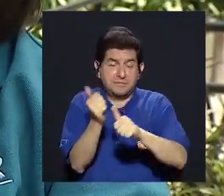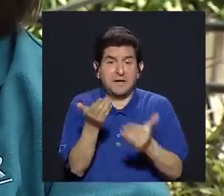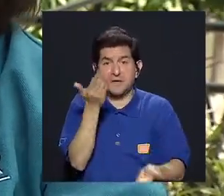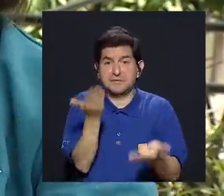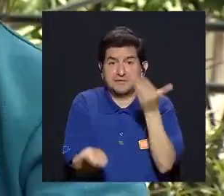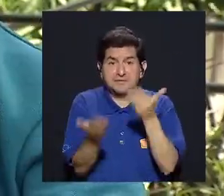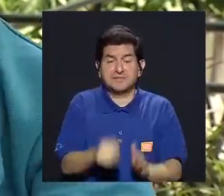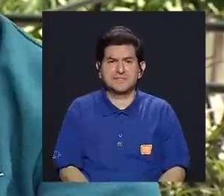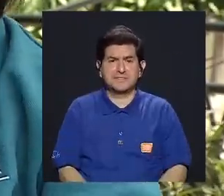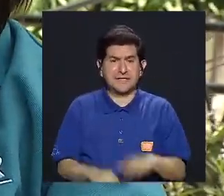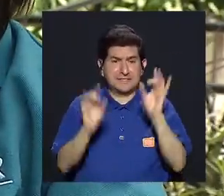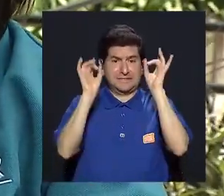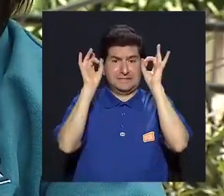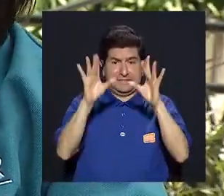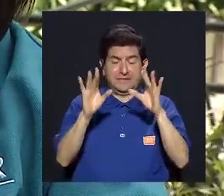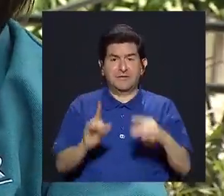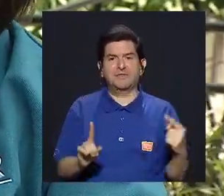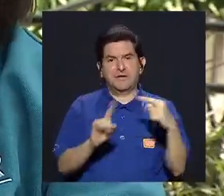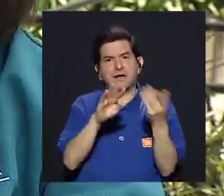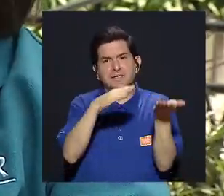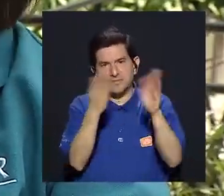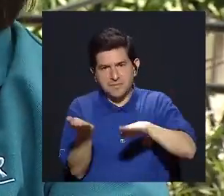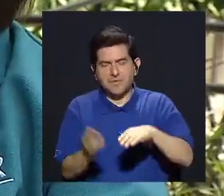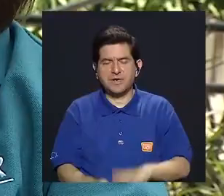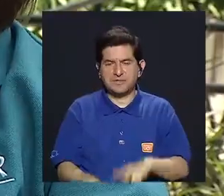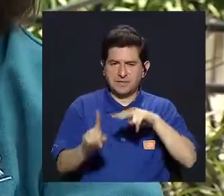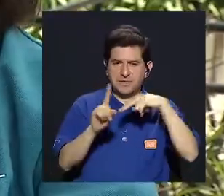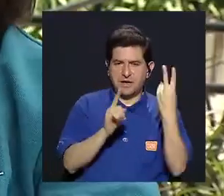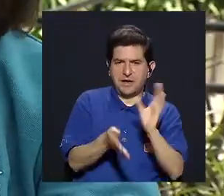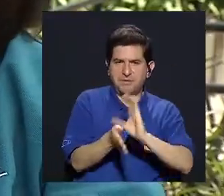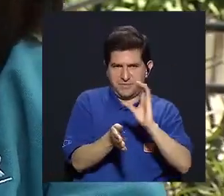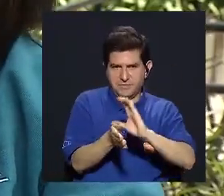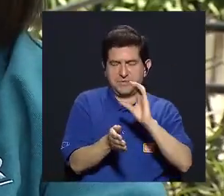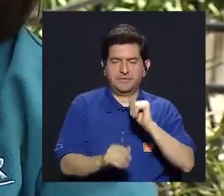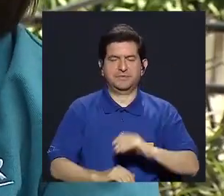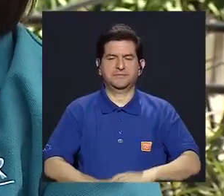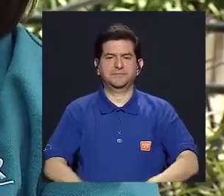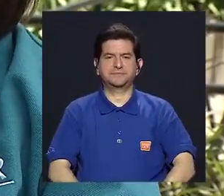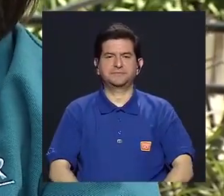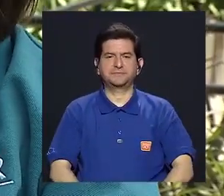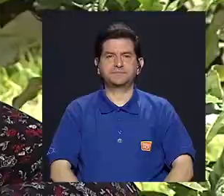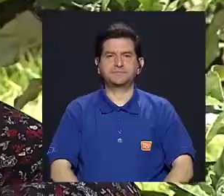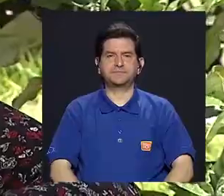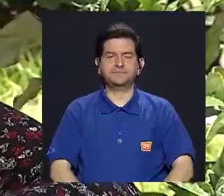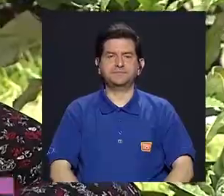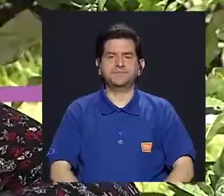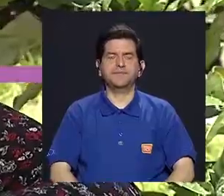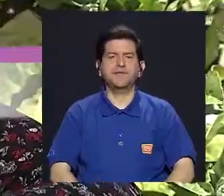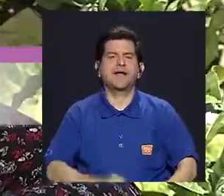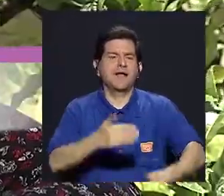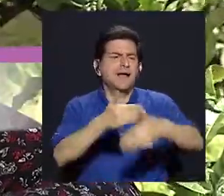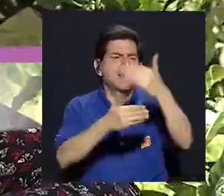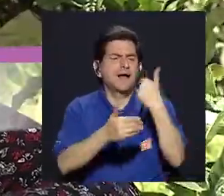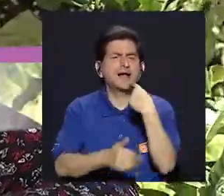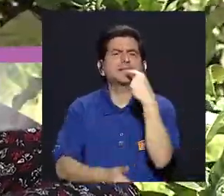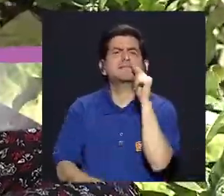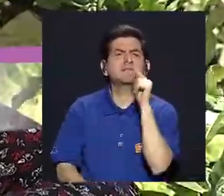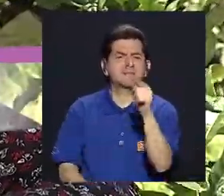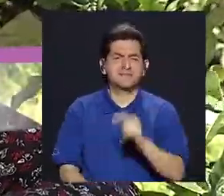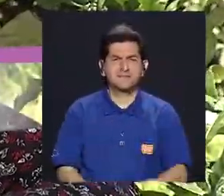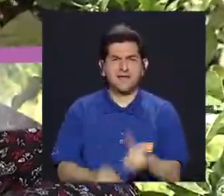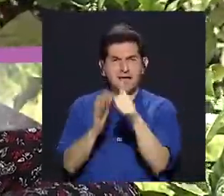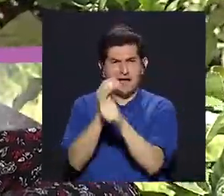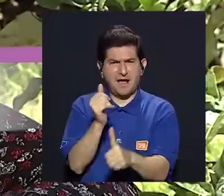digamos puede tener consecuencias más fatales desde el punto de vista clínico llegando incluso a la mortalidad anteriormente nos